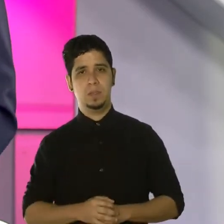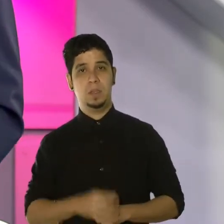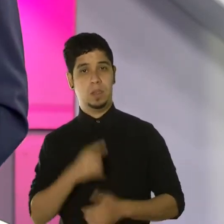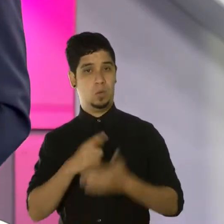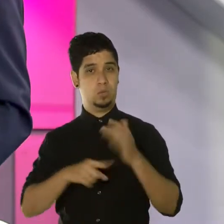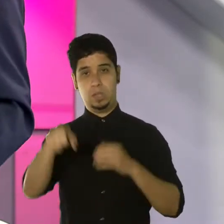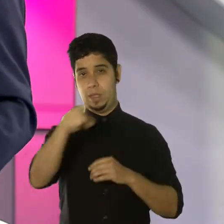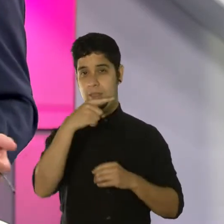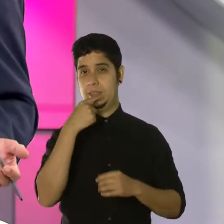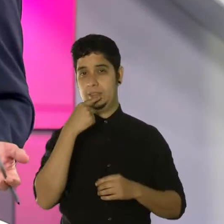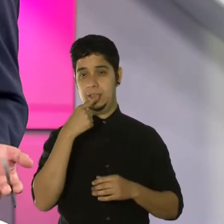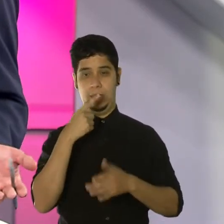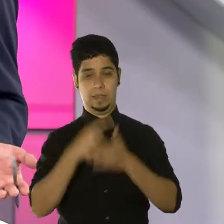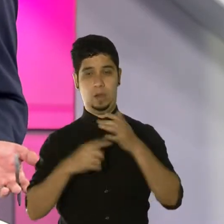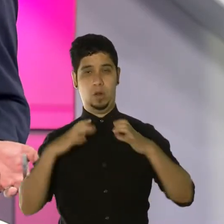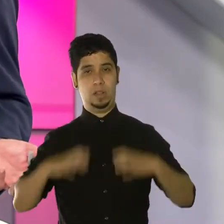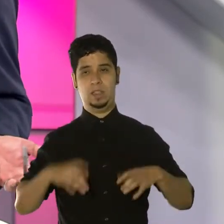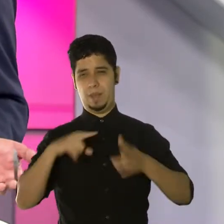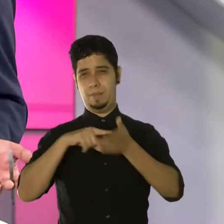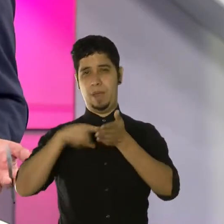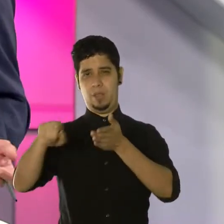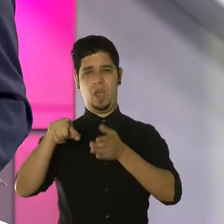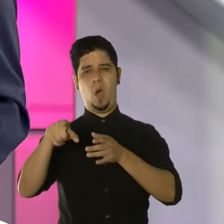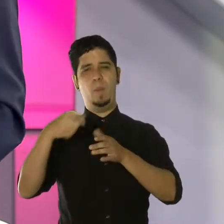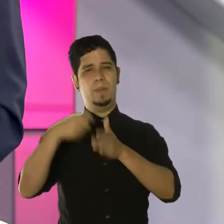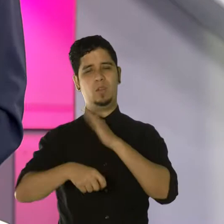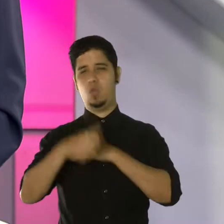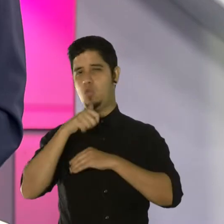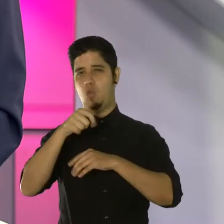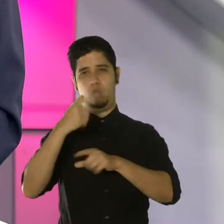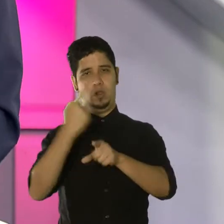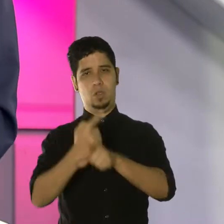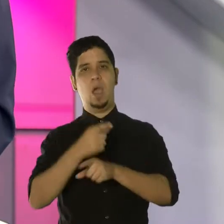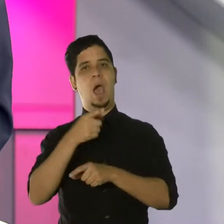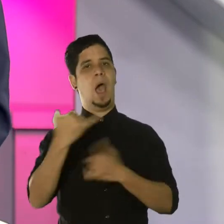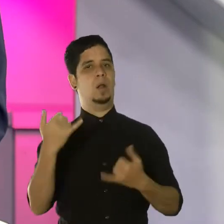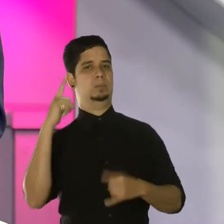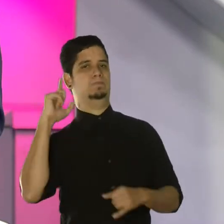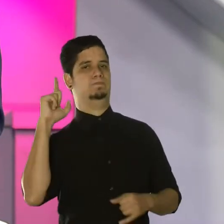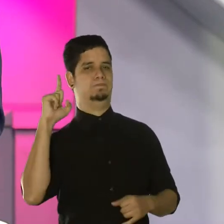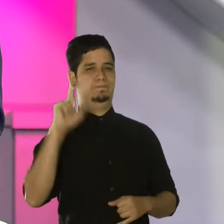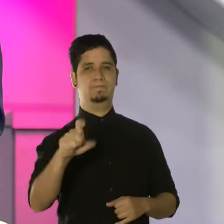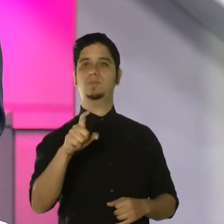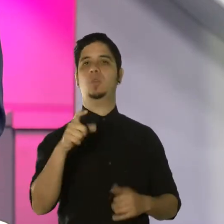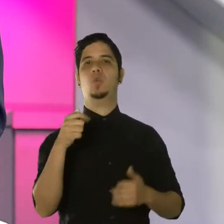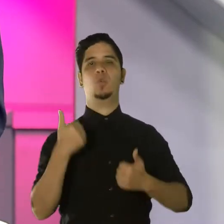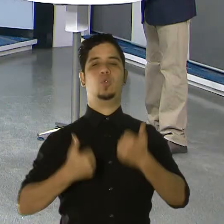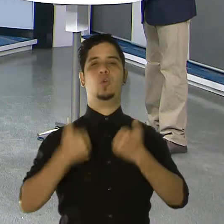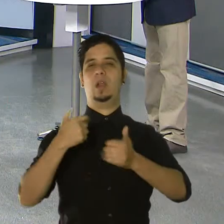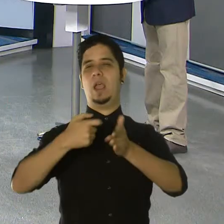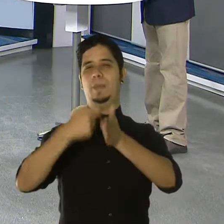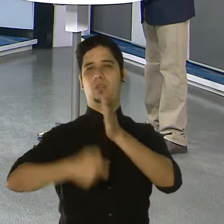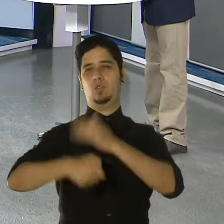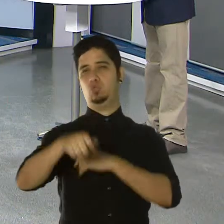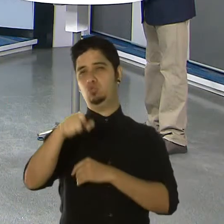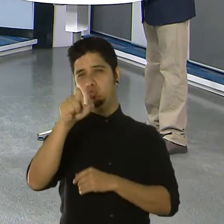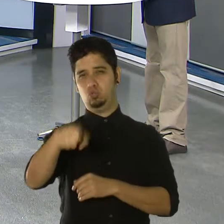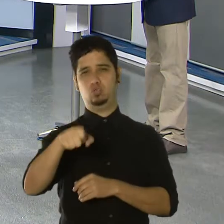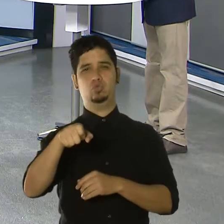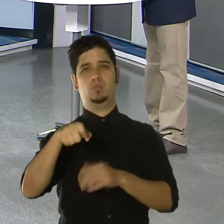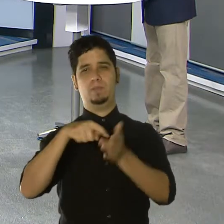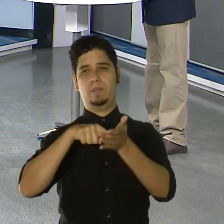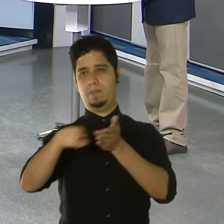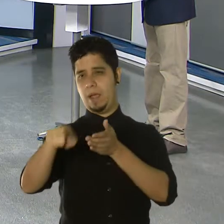innecesariamente a un precio que no debería ser. Ahí es que viene la pregunta. ¿Cuál es el precio que se supone debería estar